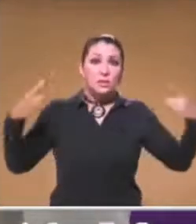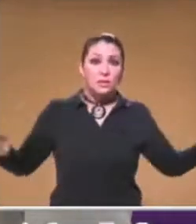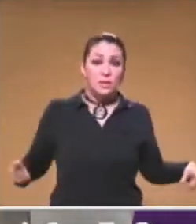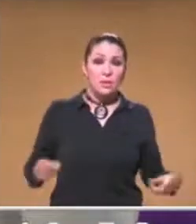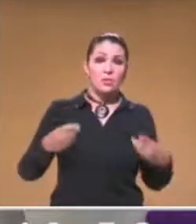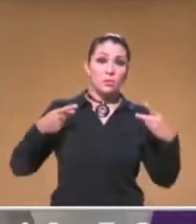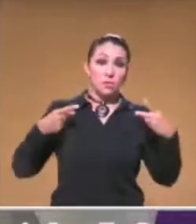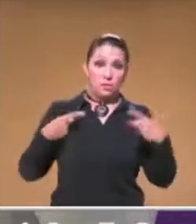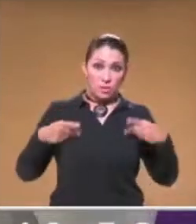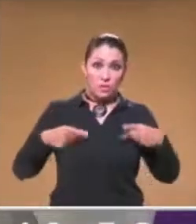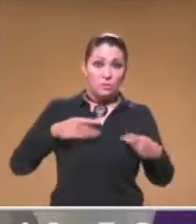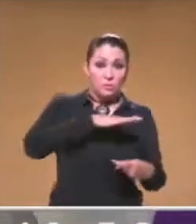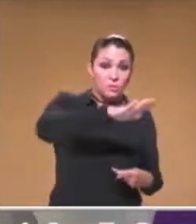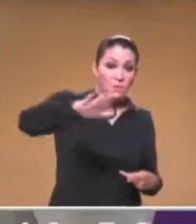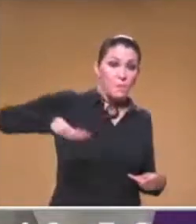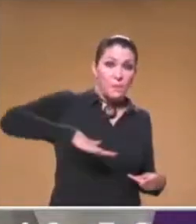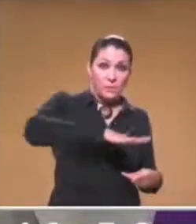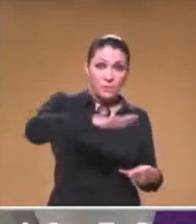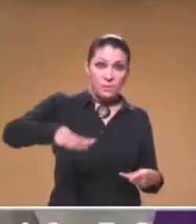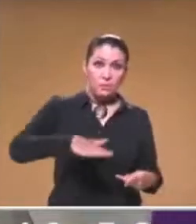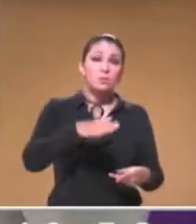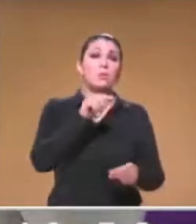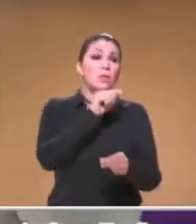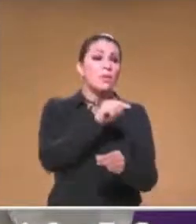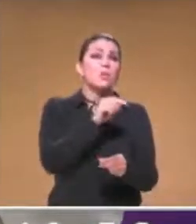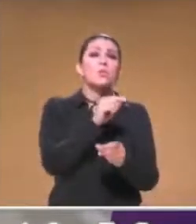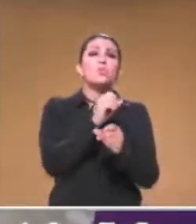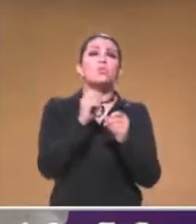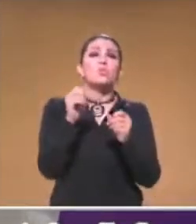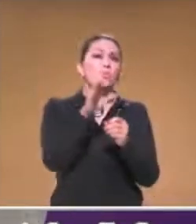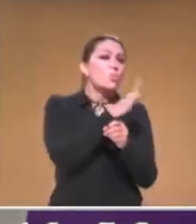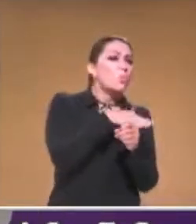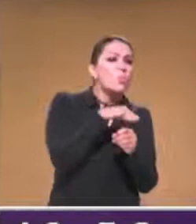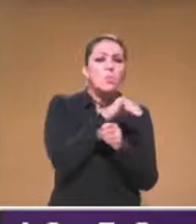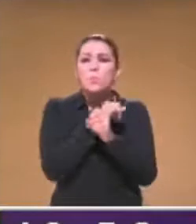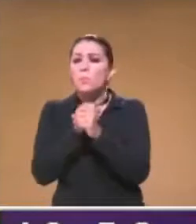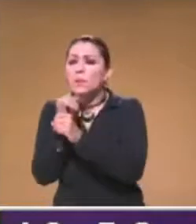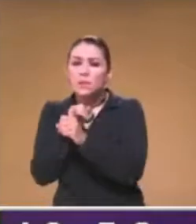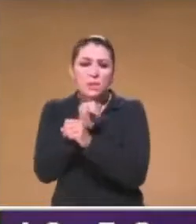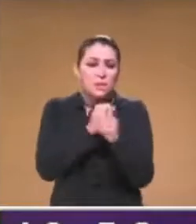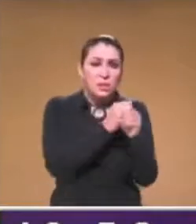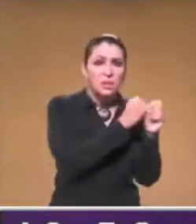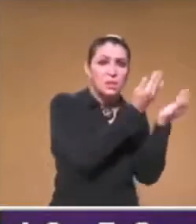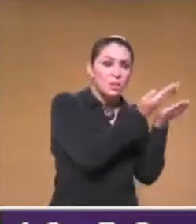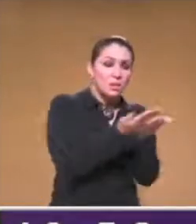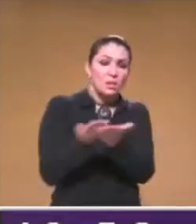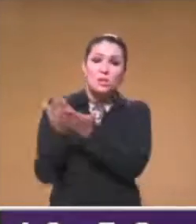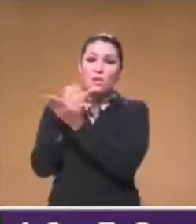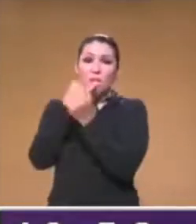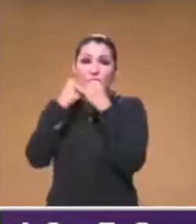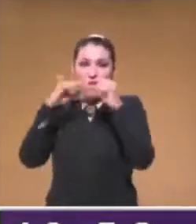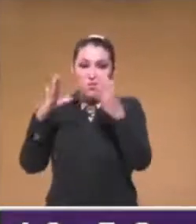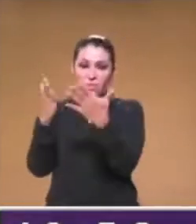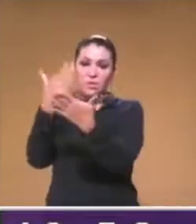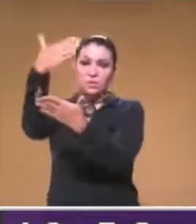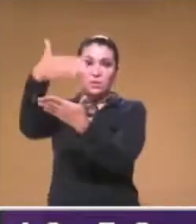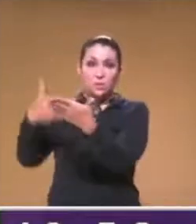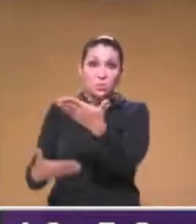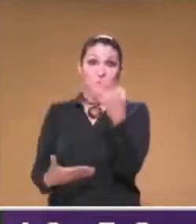la población de algún lugar, lo que hace es darnos información de varios indicadores. Los principales son